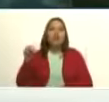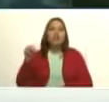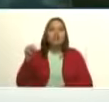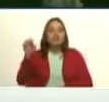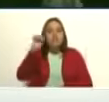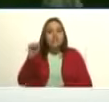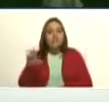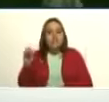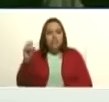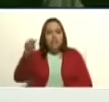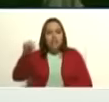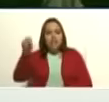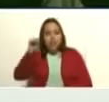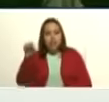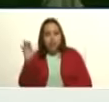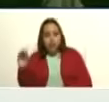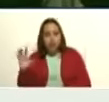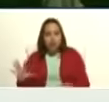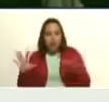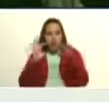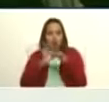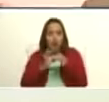en consenso, en unión,